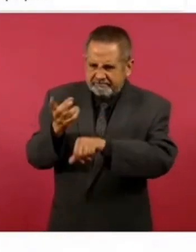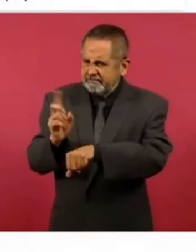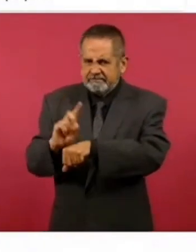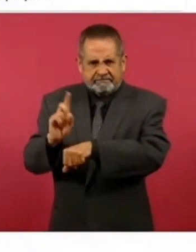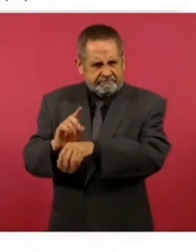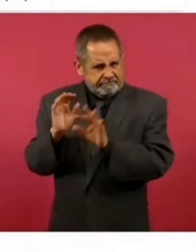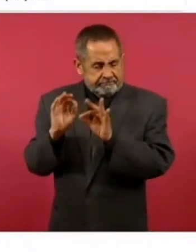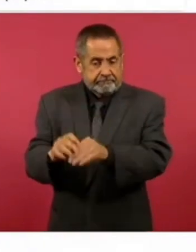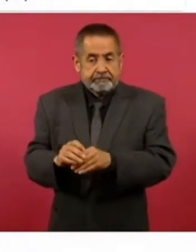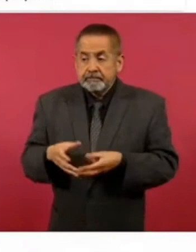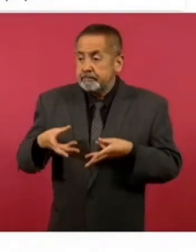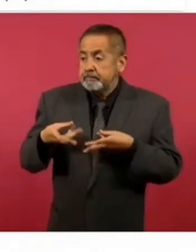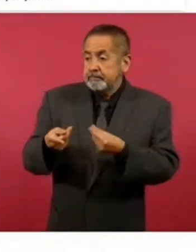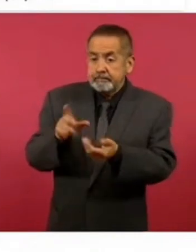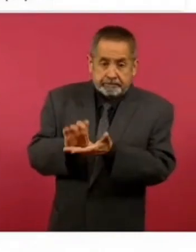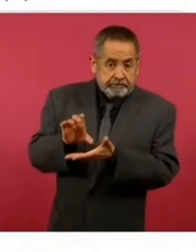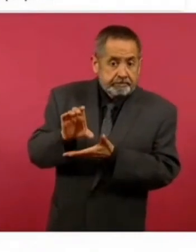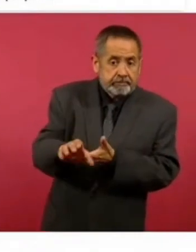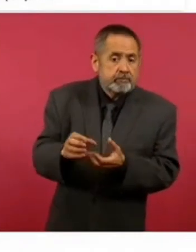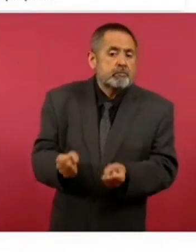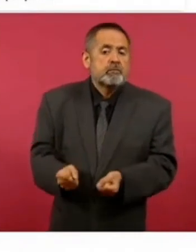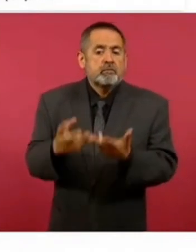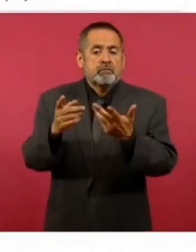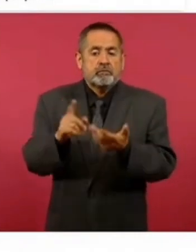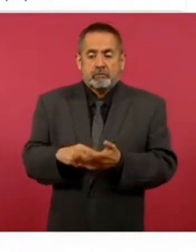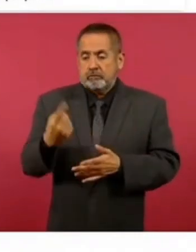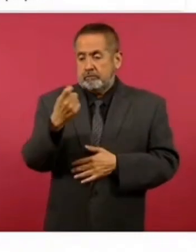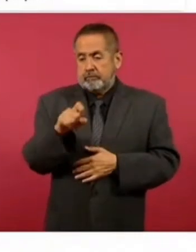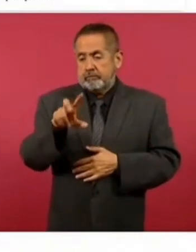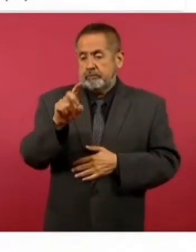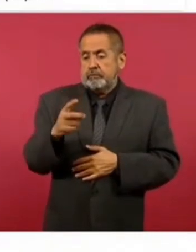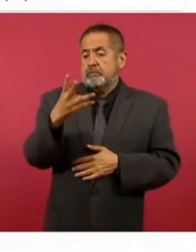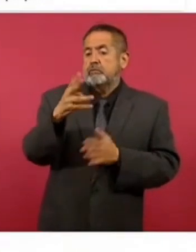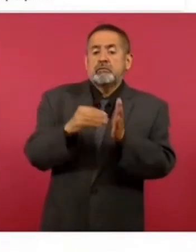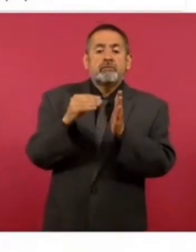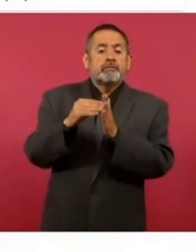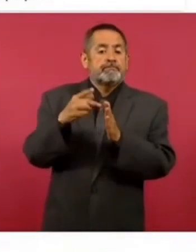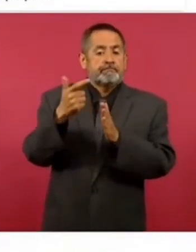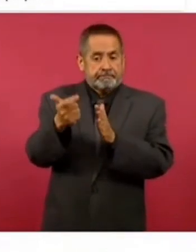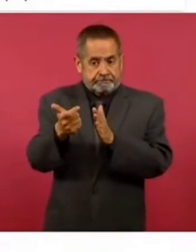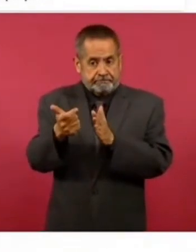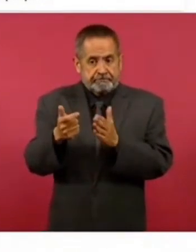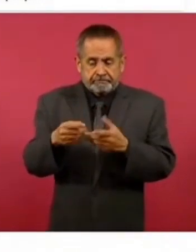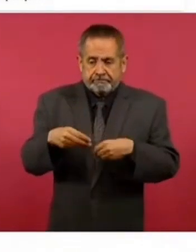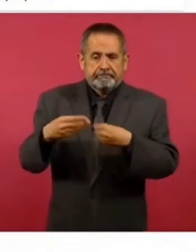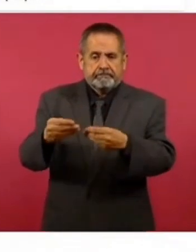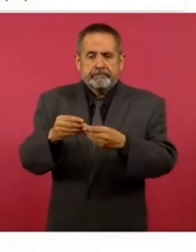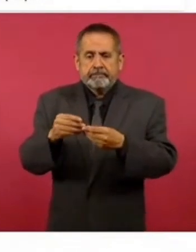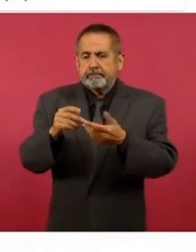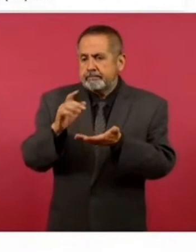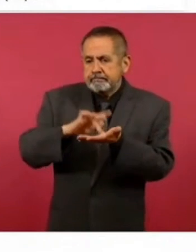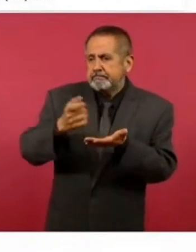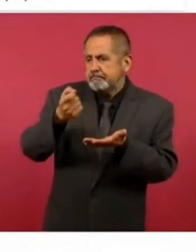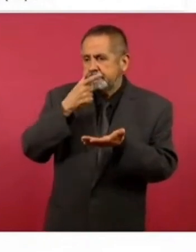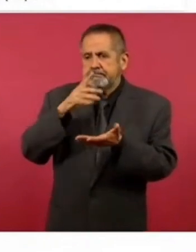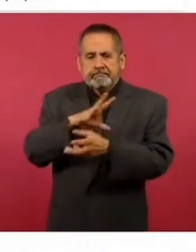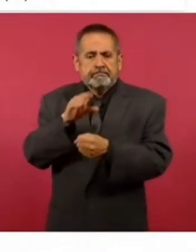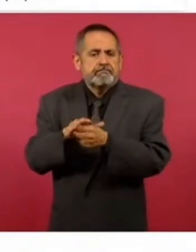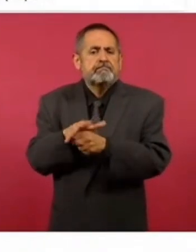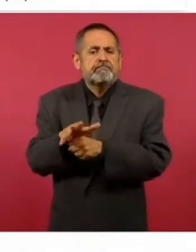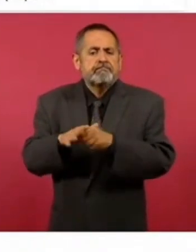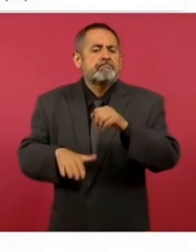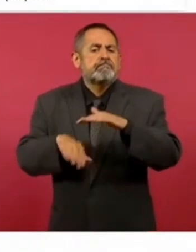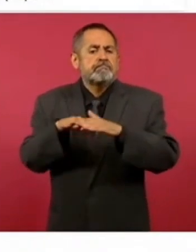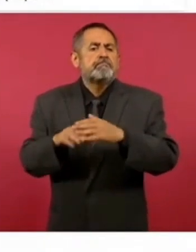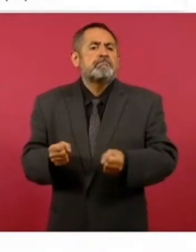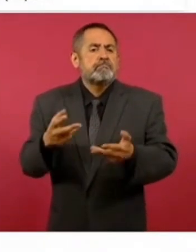por quirófano. La inversión en el segundo nivel de atención ha sido de 134 millones de pesos y el abasto está registrando ya un 98%. Ahí